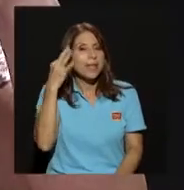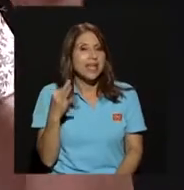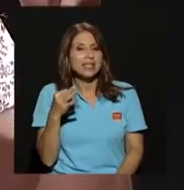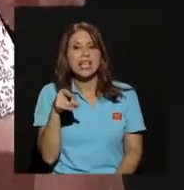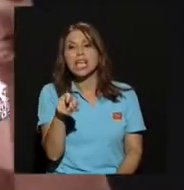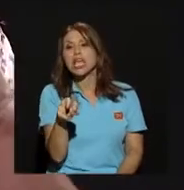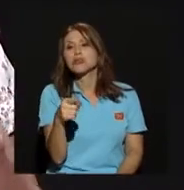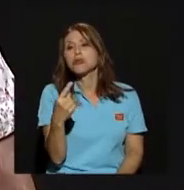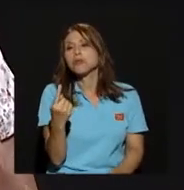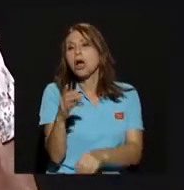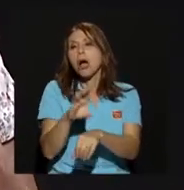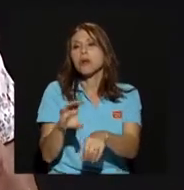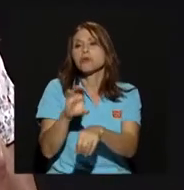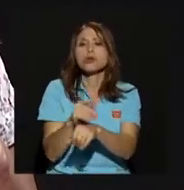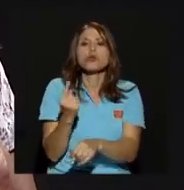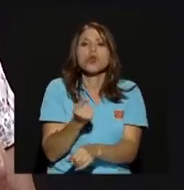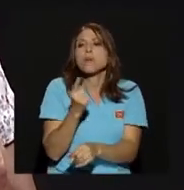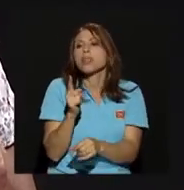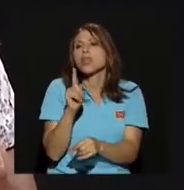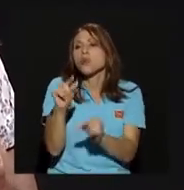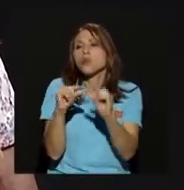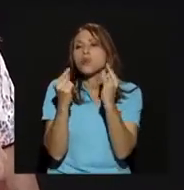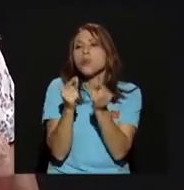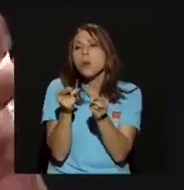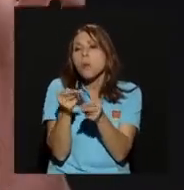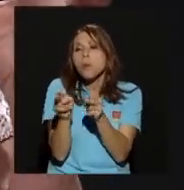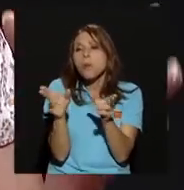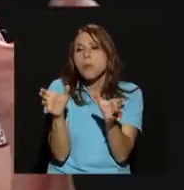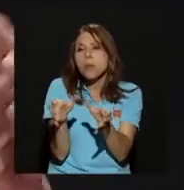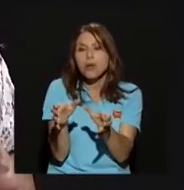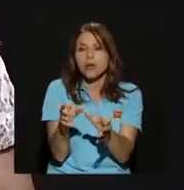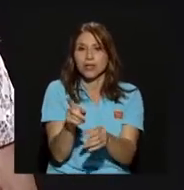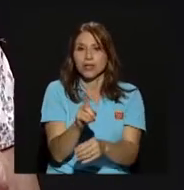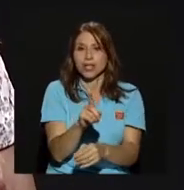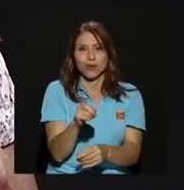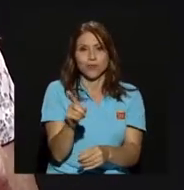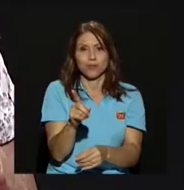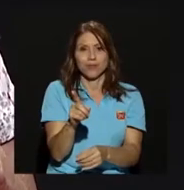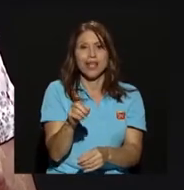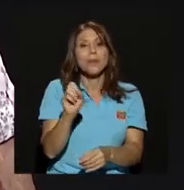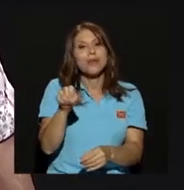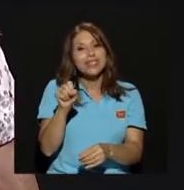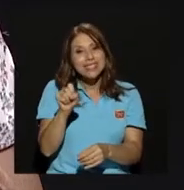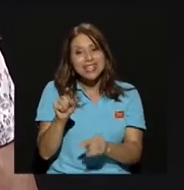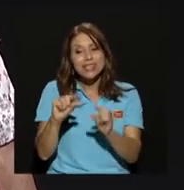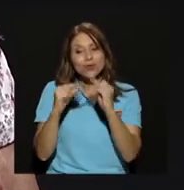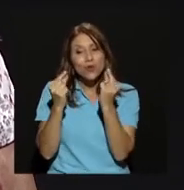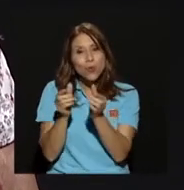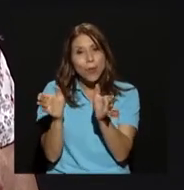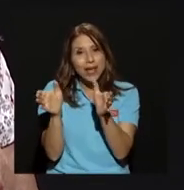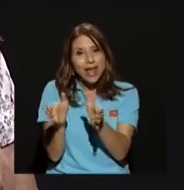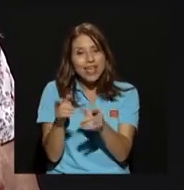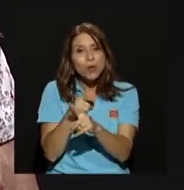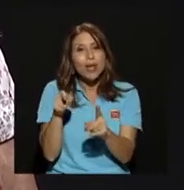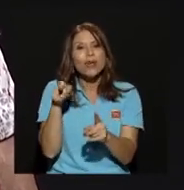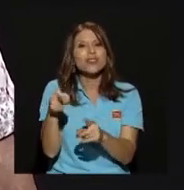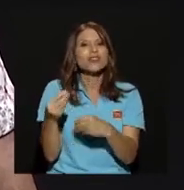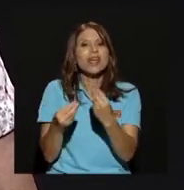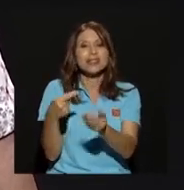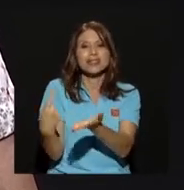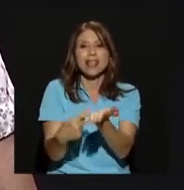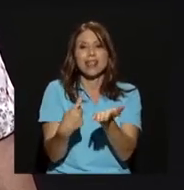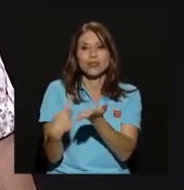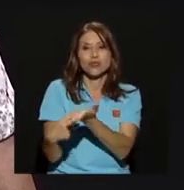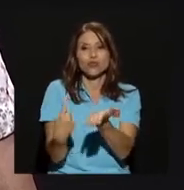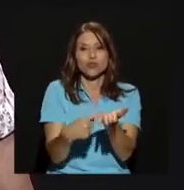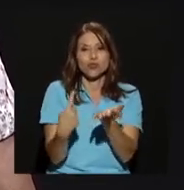ahí nada más, ¿verdad?, de un pequeño grupo, sino que sí es un pequeño grupo en relación con la universidad, pero es un grupo de discusión. Y yo creo